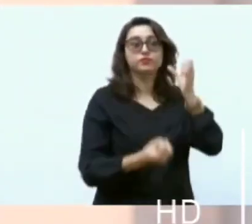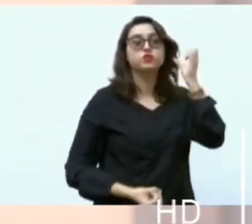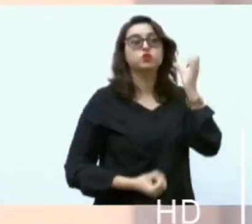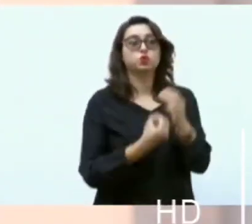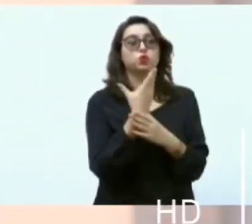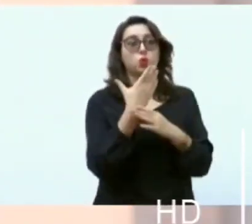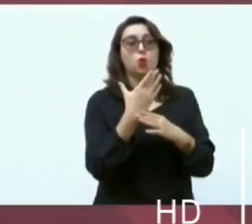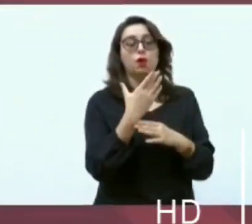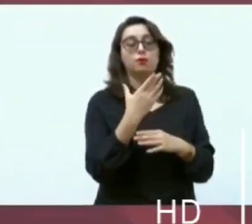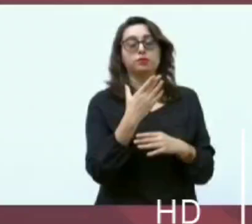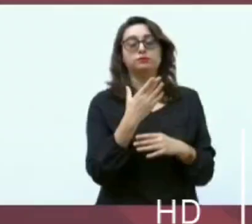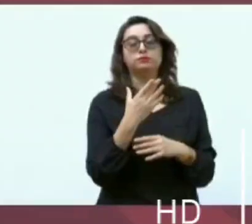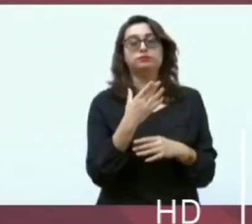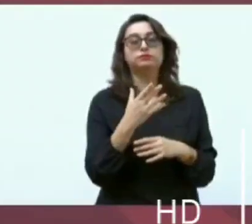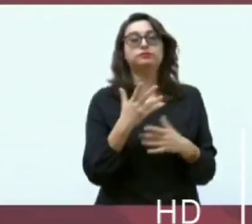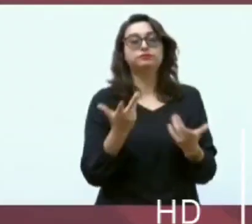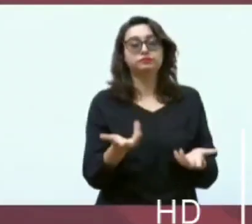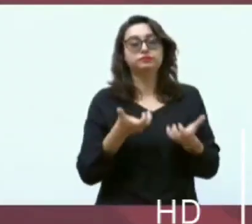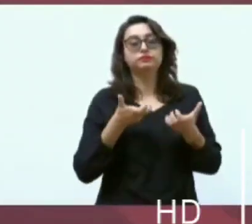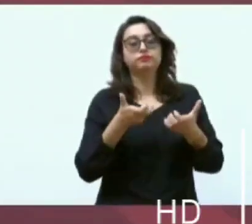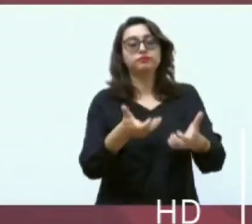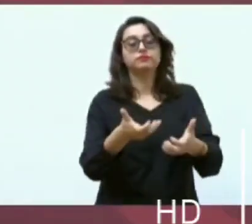Juárez, número